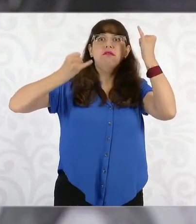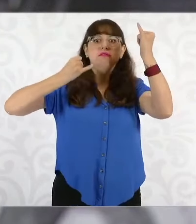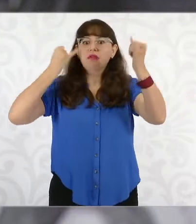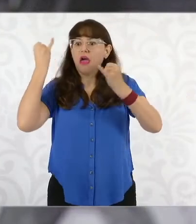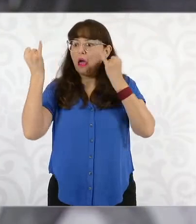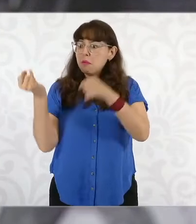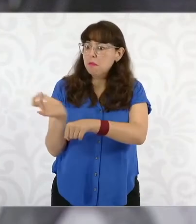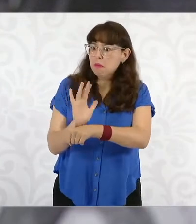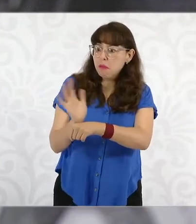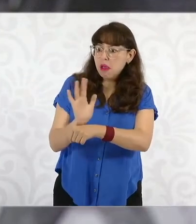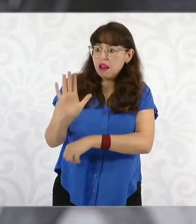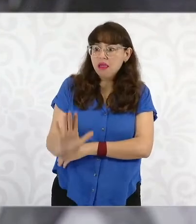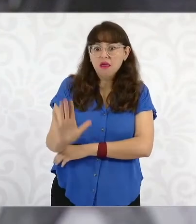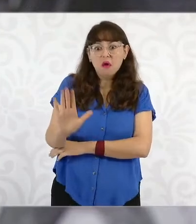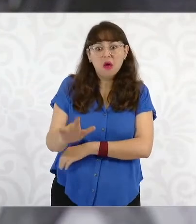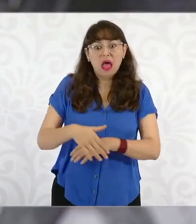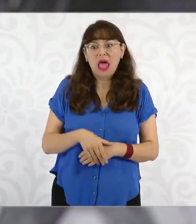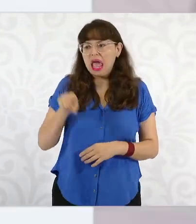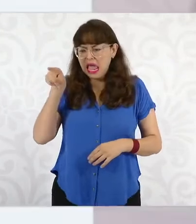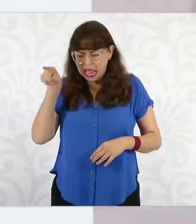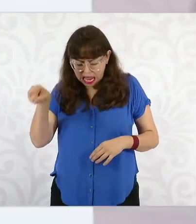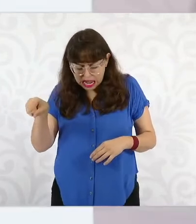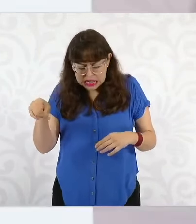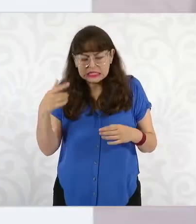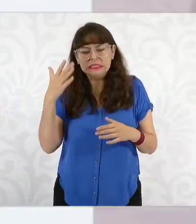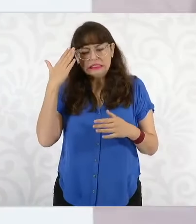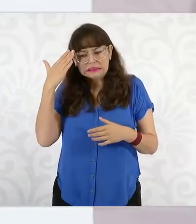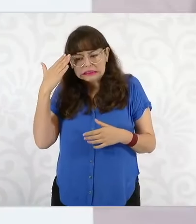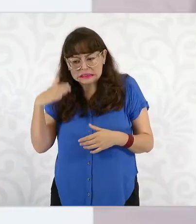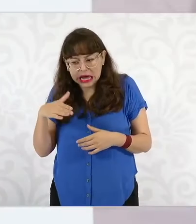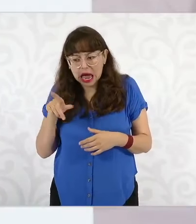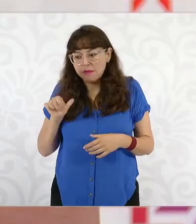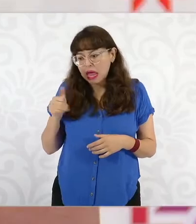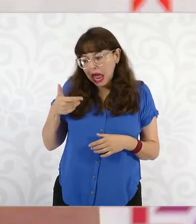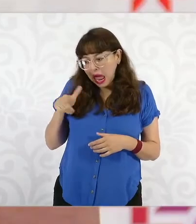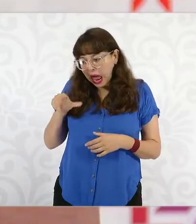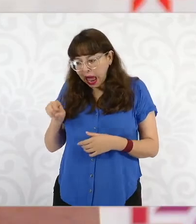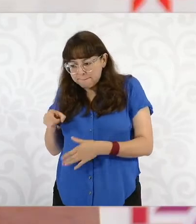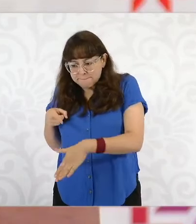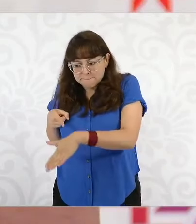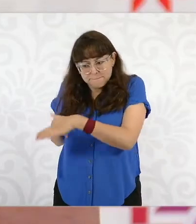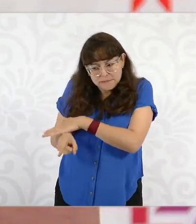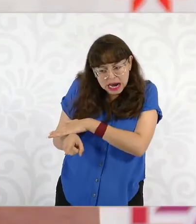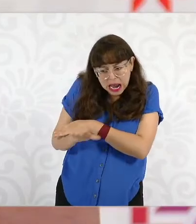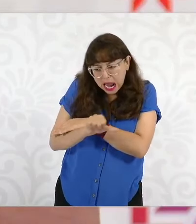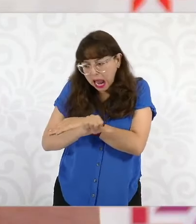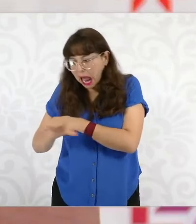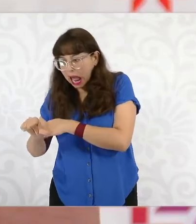¿no? Que dice que López Obrador desde no sé dónde enviaba a no sé quién y